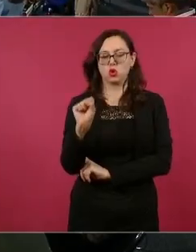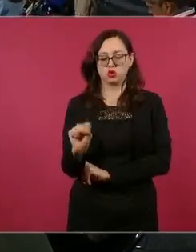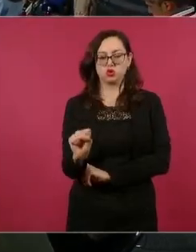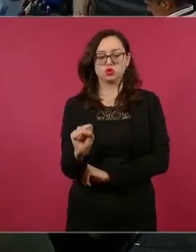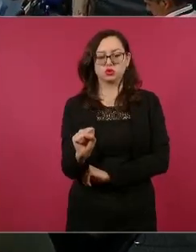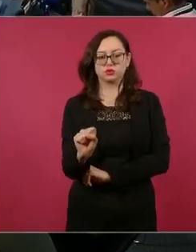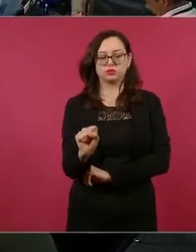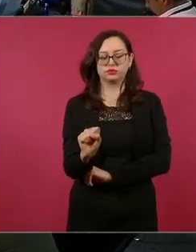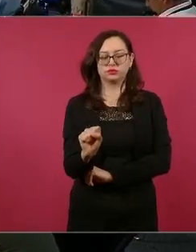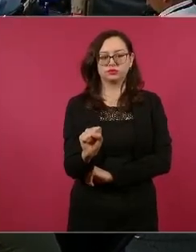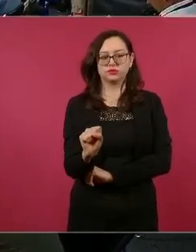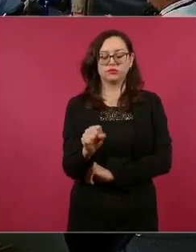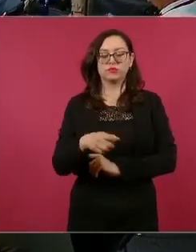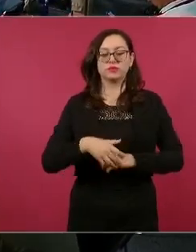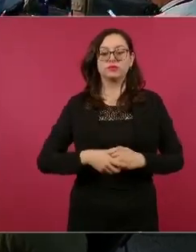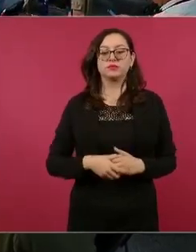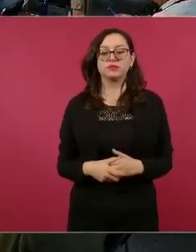a cuestionar